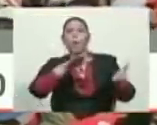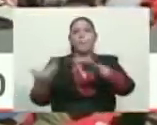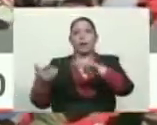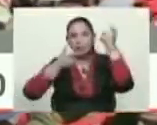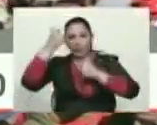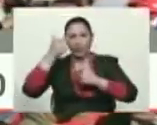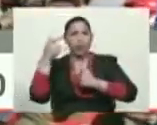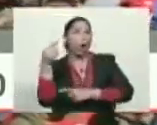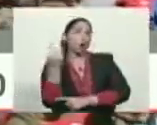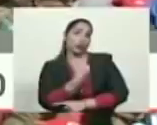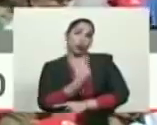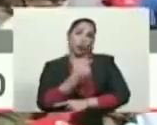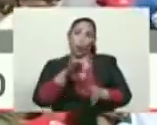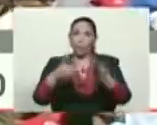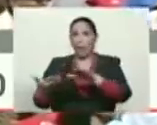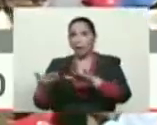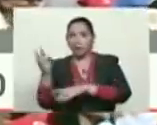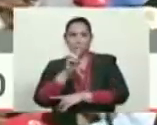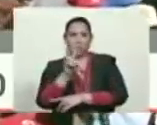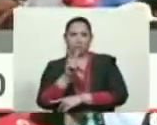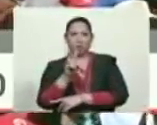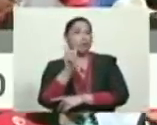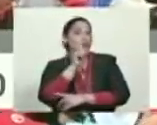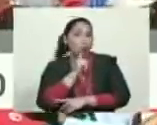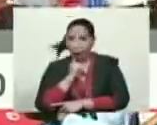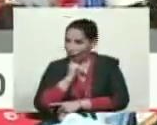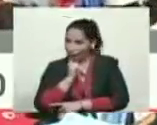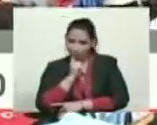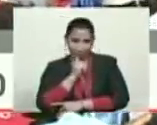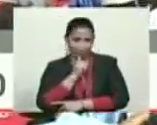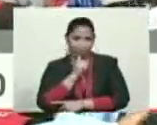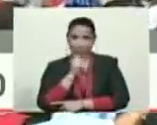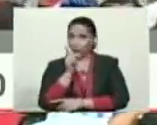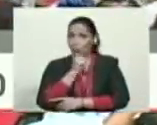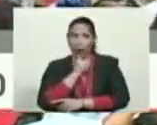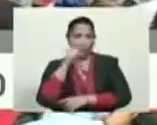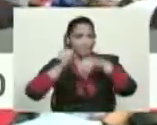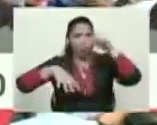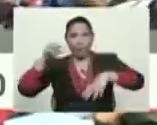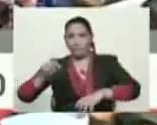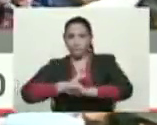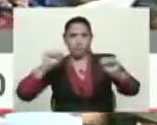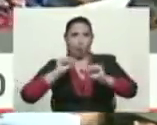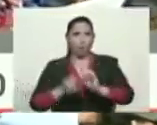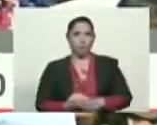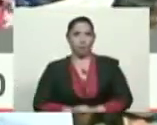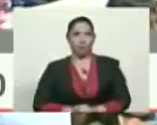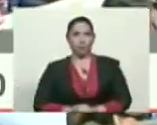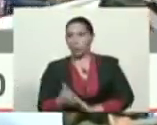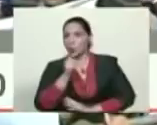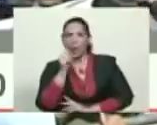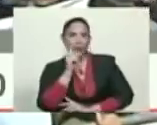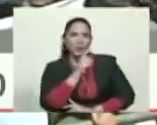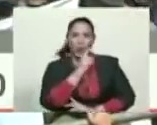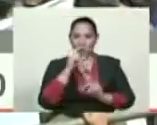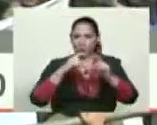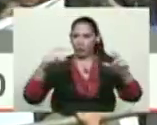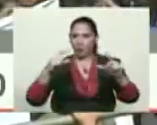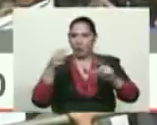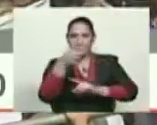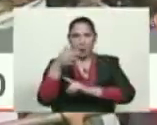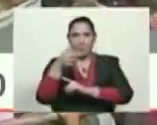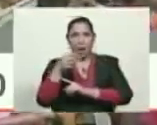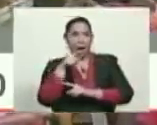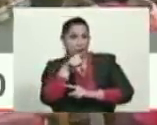solo mata venezolanos. No existe esa bomba. No existe. No existen balas. Esta